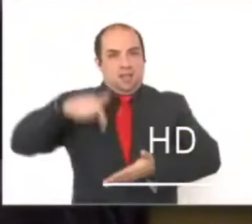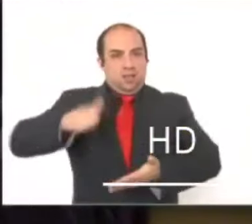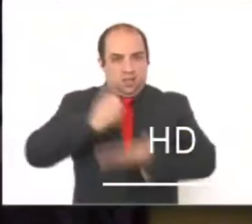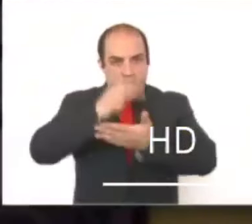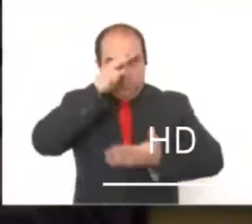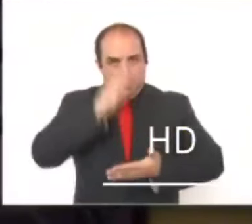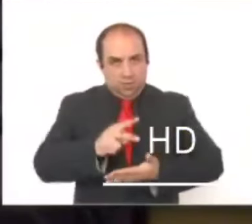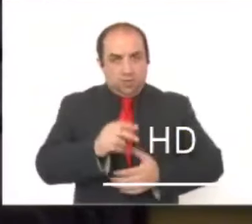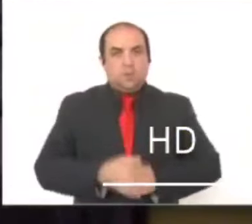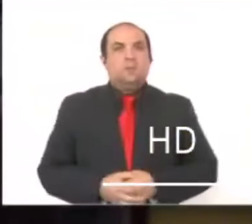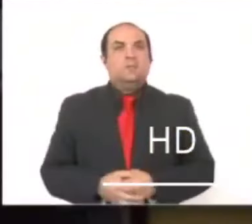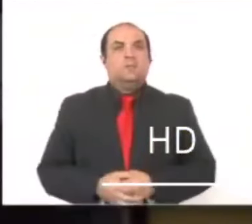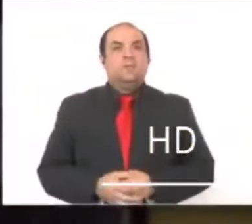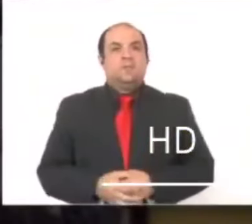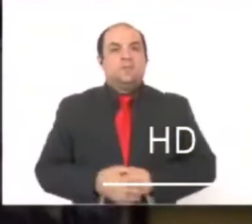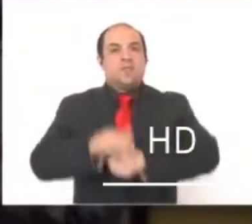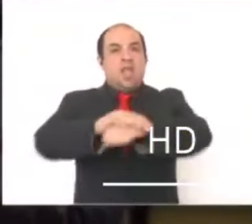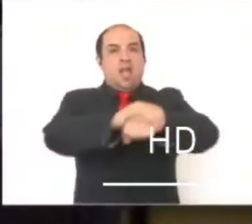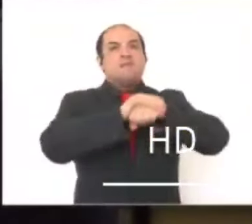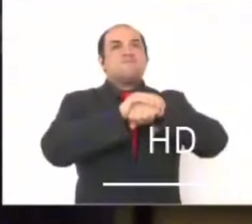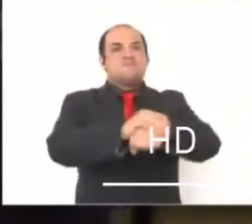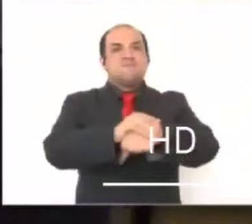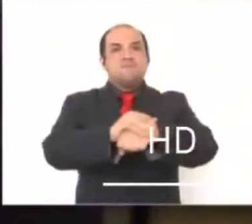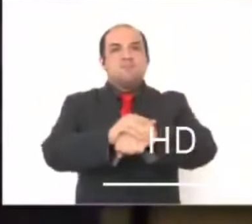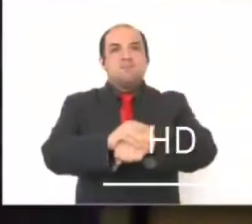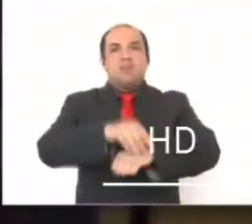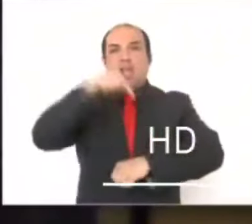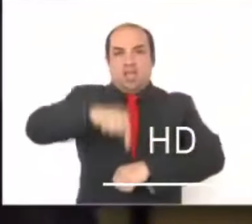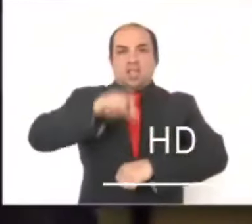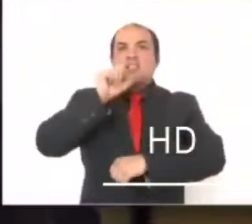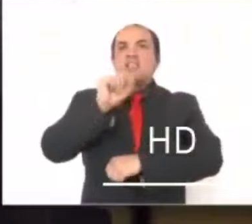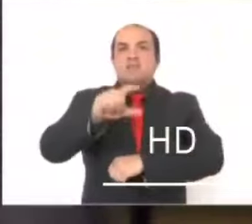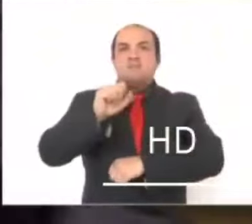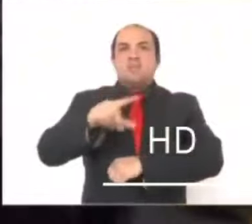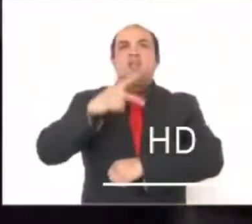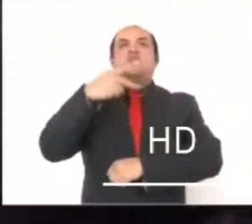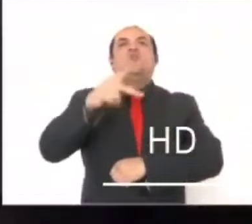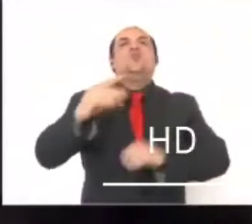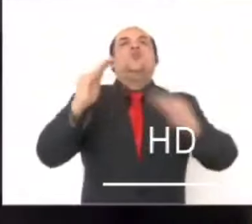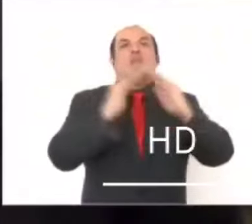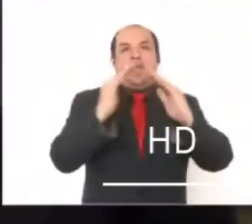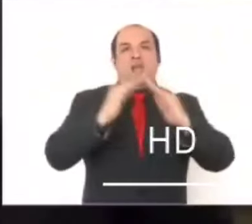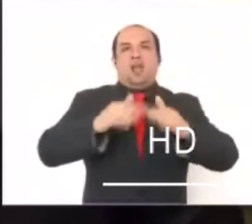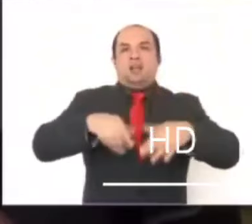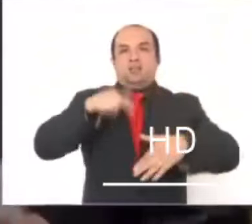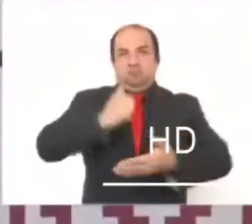ciudad. Banda, esta también es su casa.